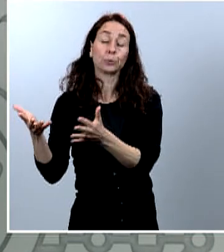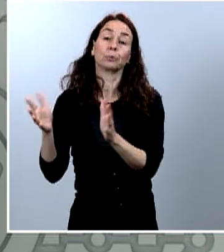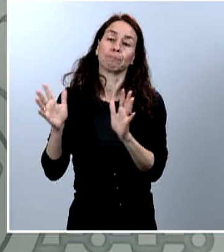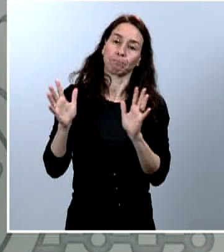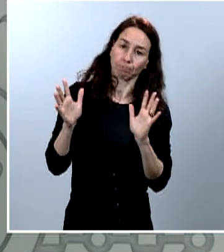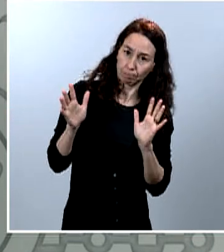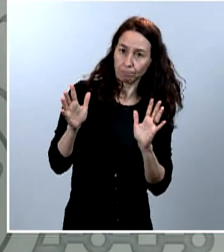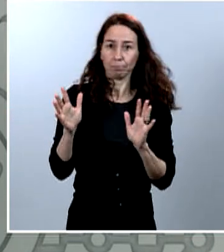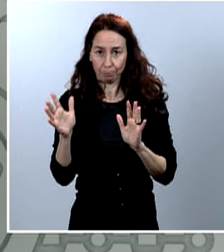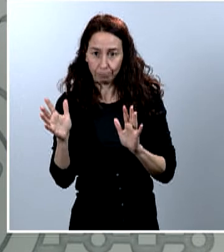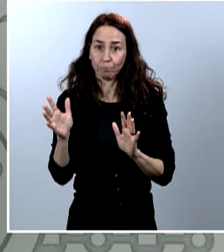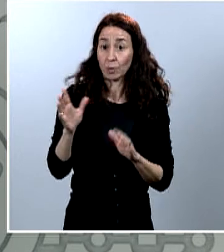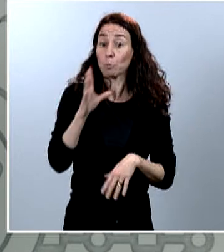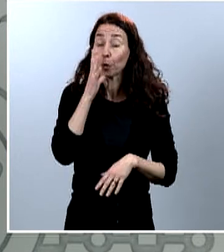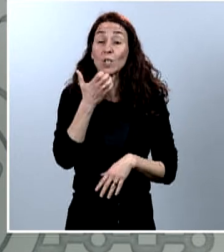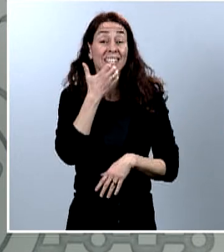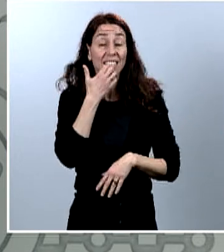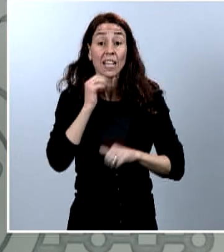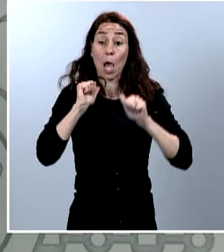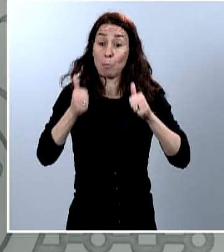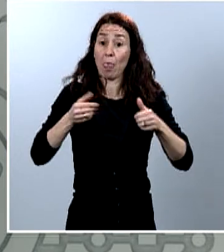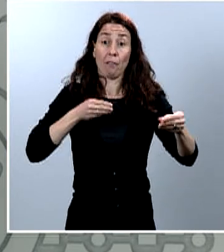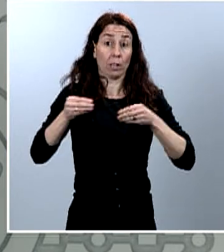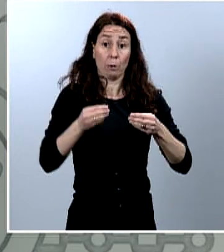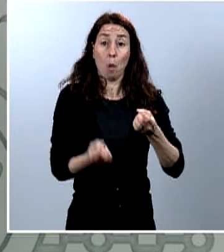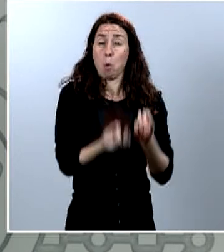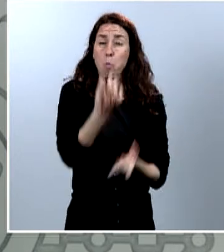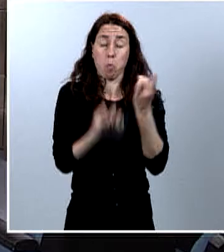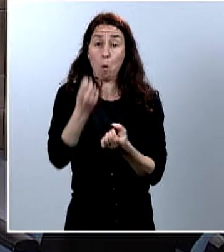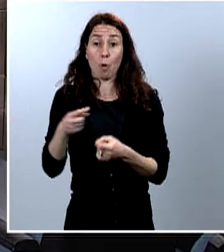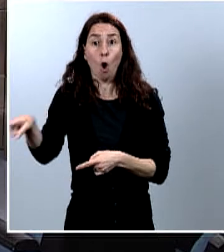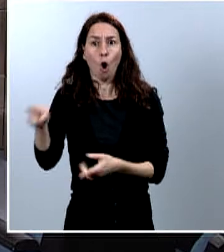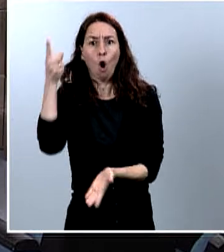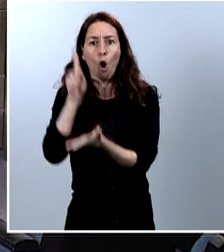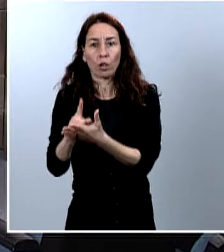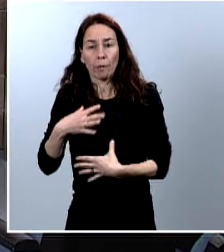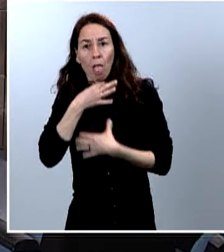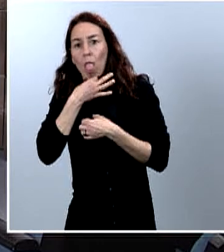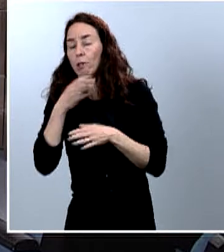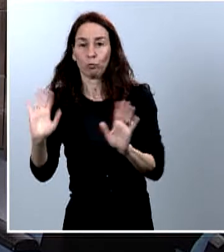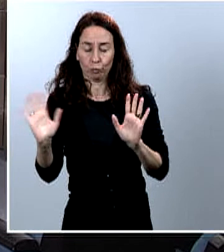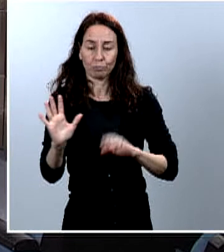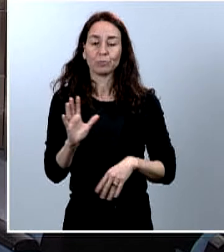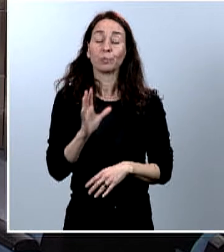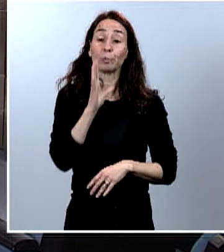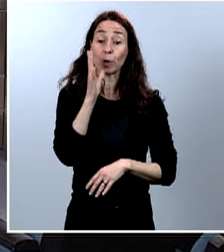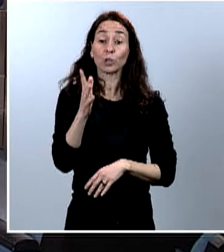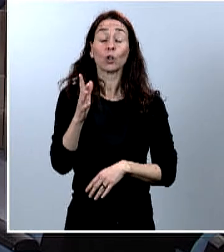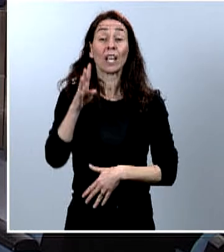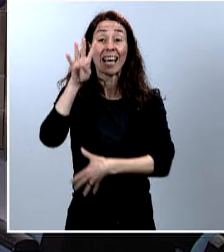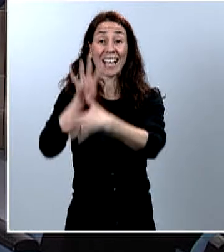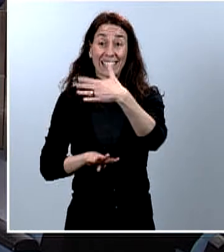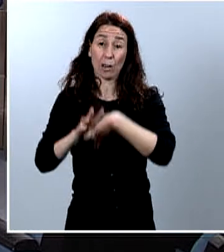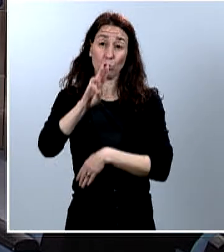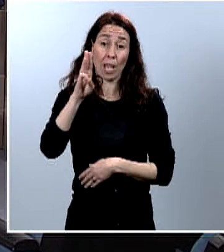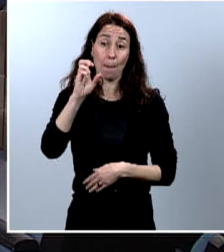sea más pequeño, del coronavirus. Pues precisamente sobre los menores, Catalunya Press le preguntaba qué pregunta